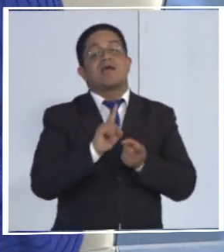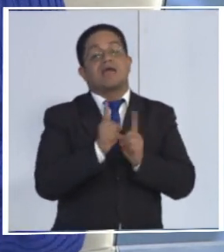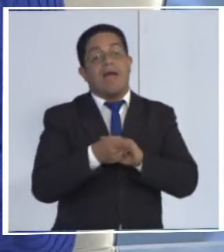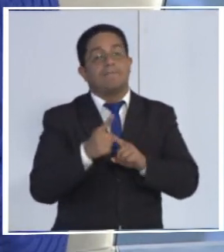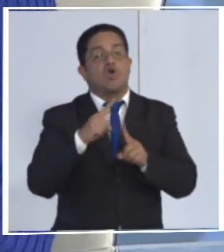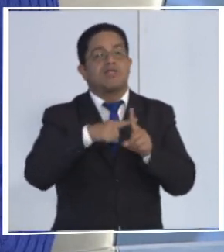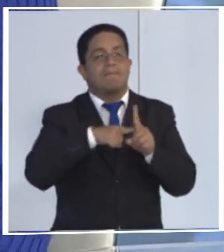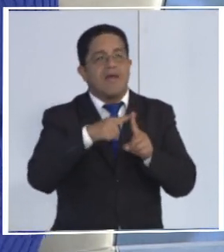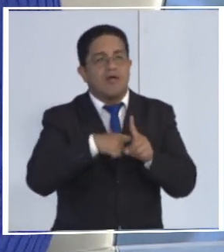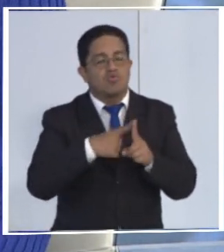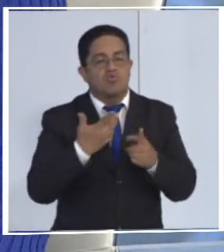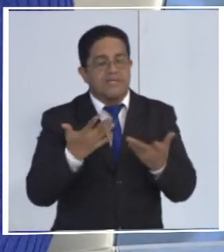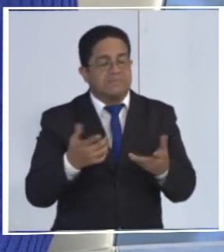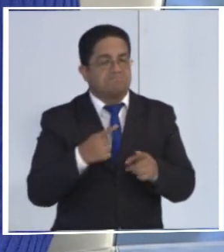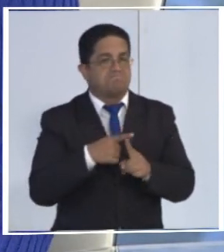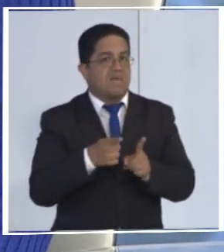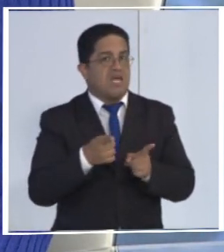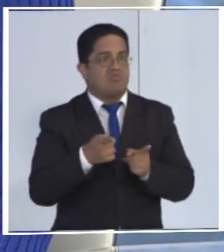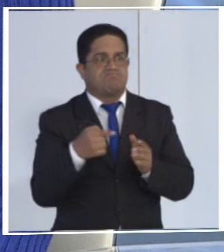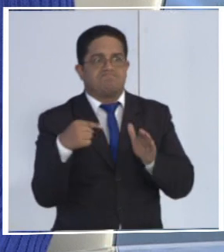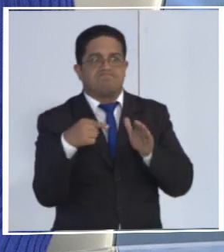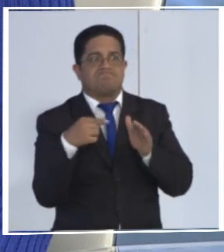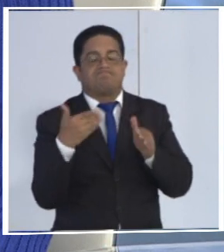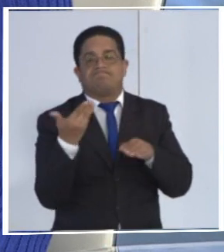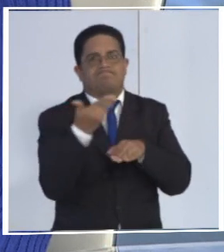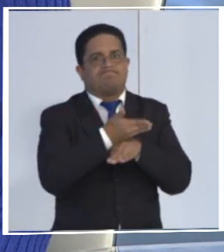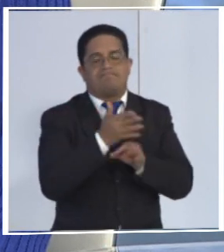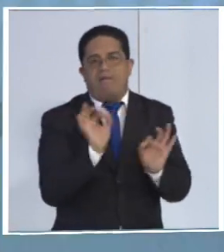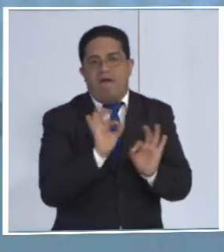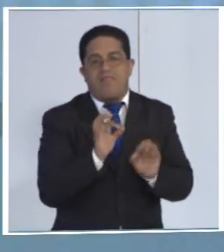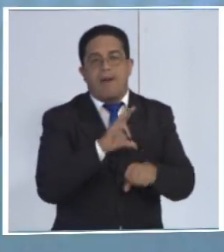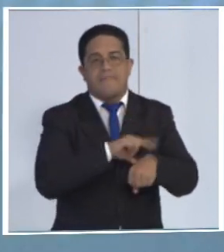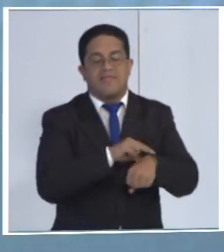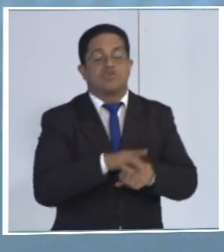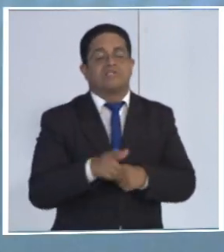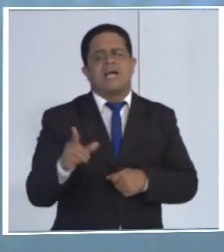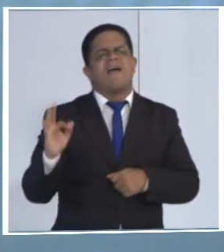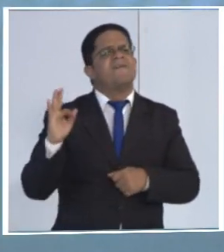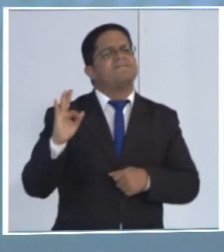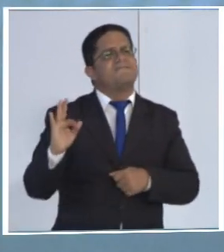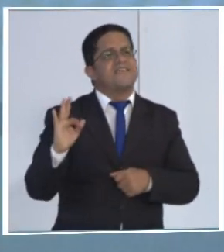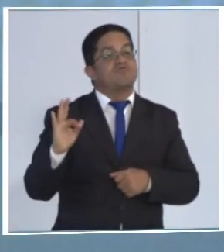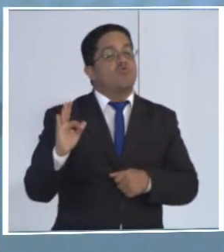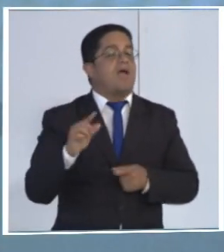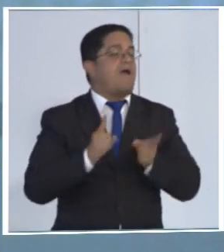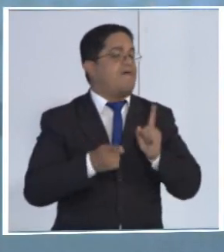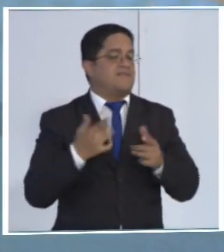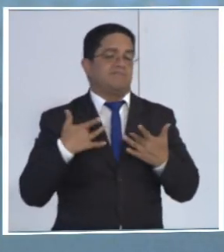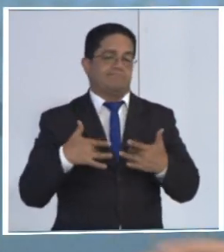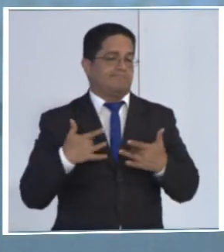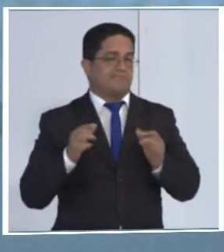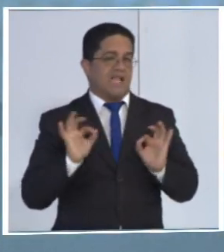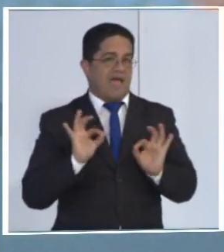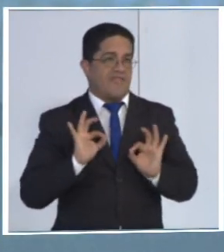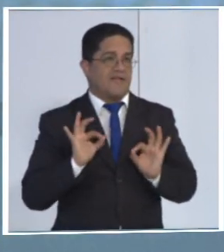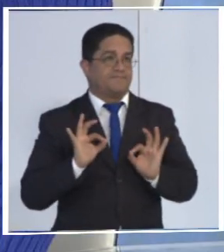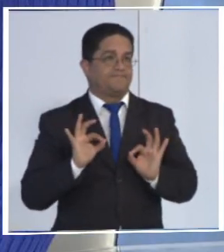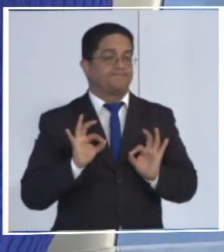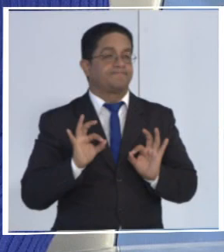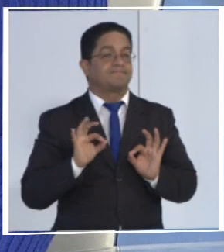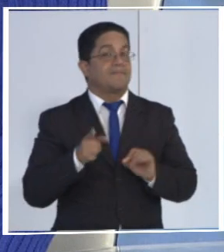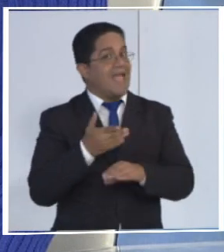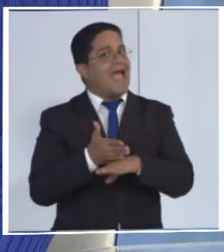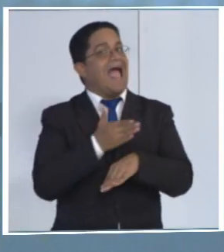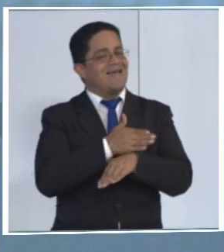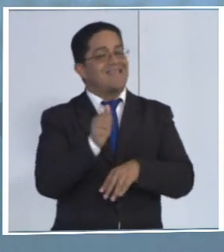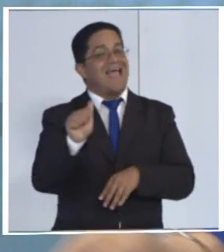en esta zona, pero igualmente no acude al especialista. ¿Qué pasa con esta fístula? sí, la fístula no es tan sintomática como el absceso, Esos síntomas lo van a tener pero con